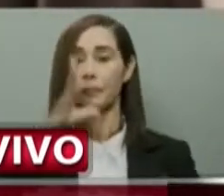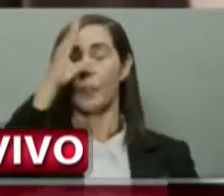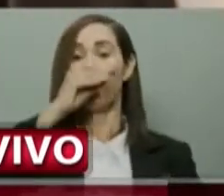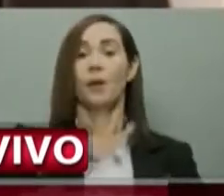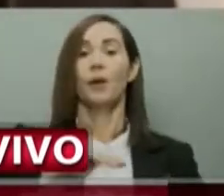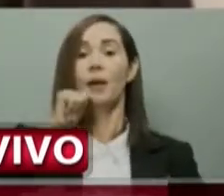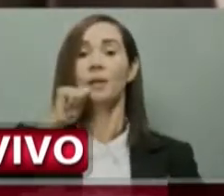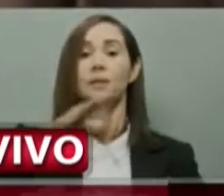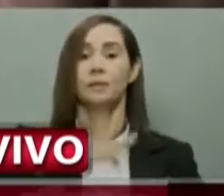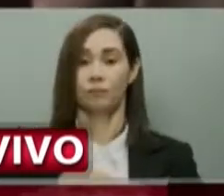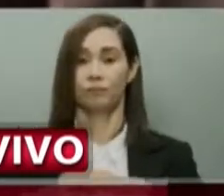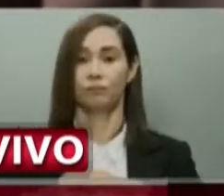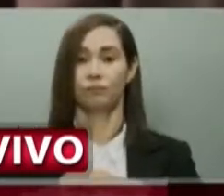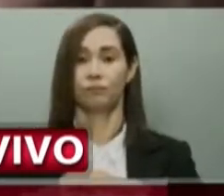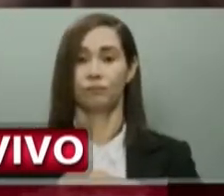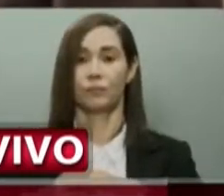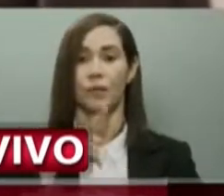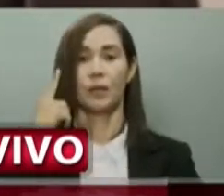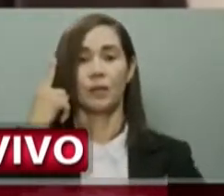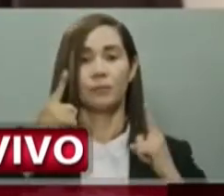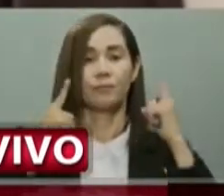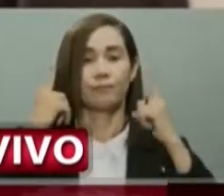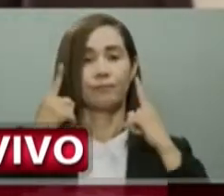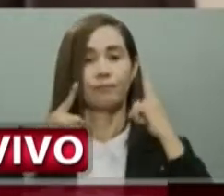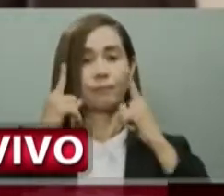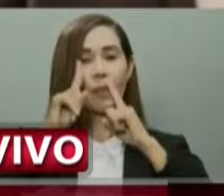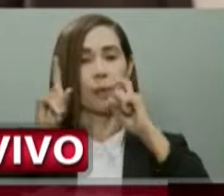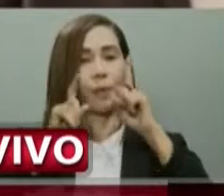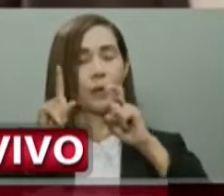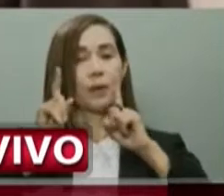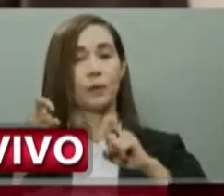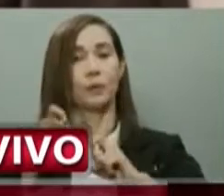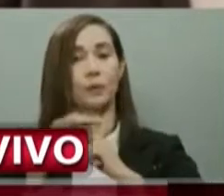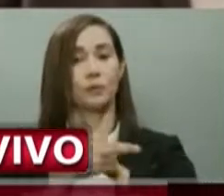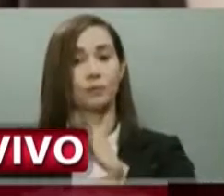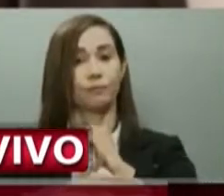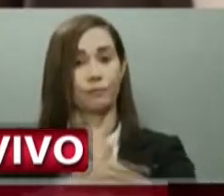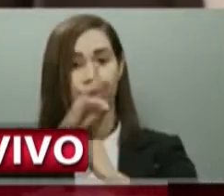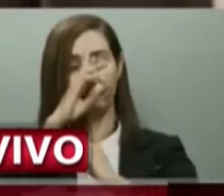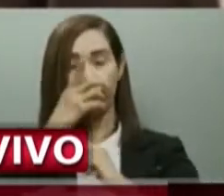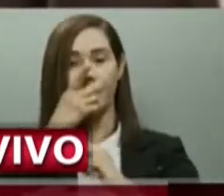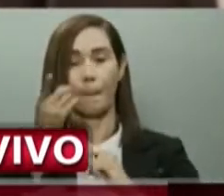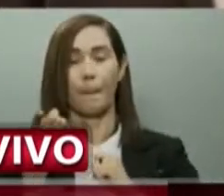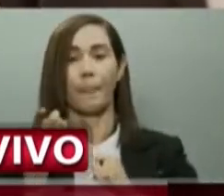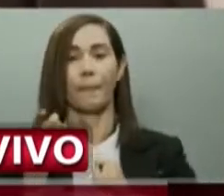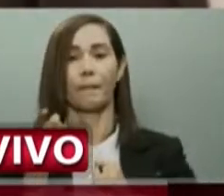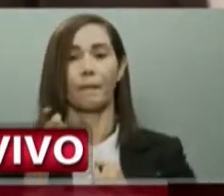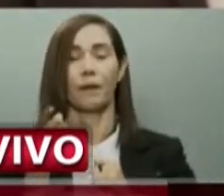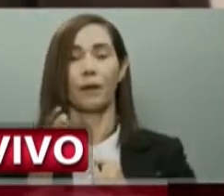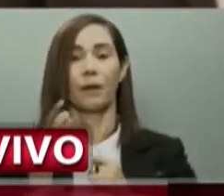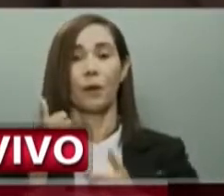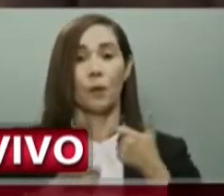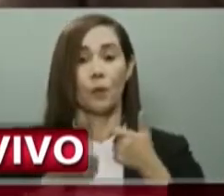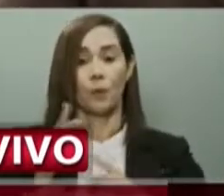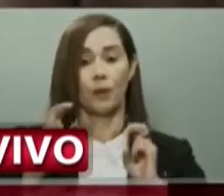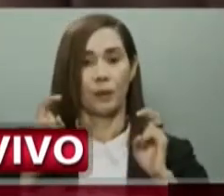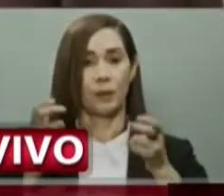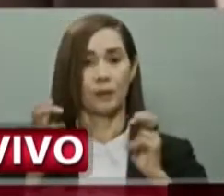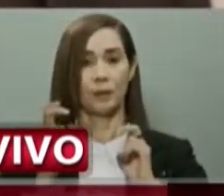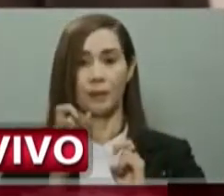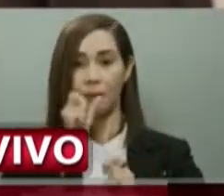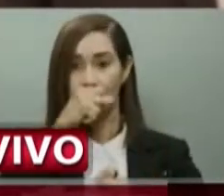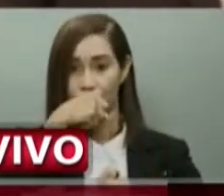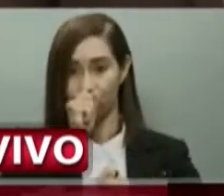Señoras y señores, la incógnita del país es el tema de los cerdos,